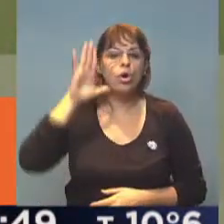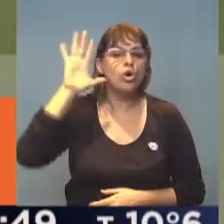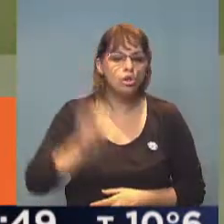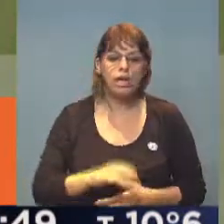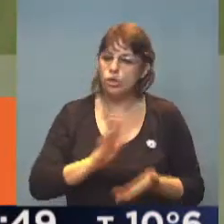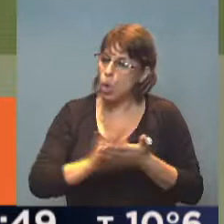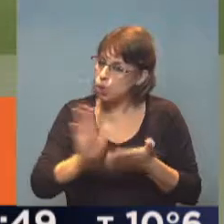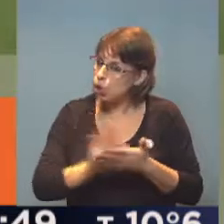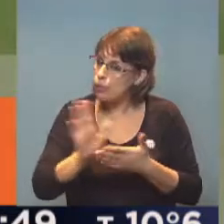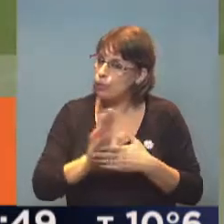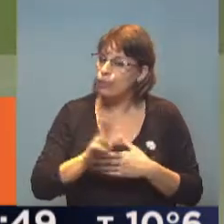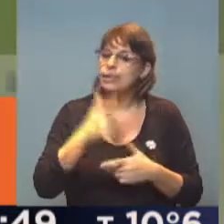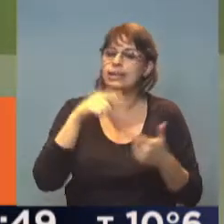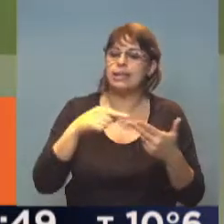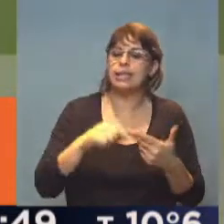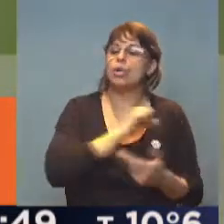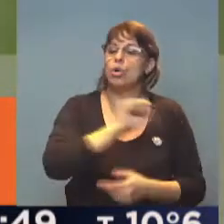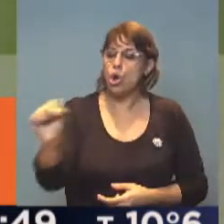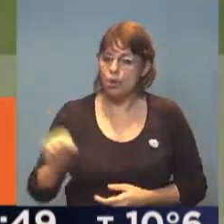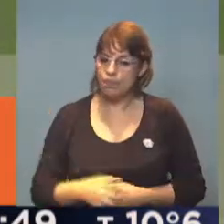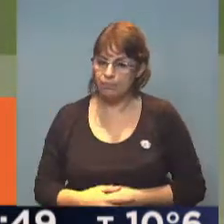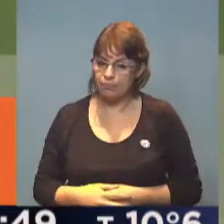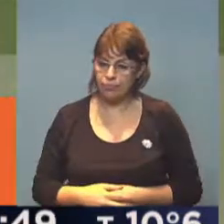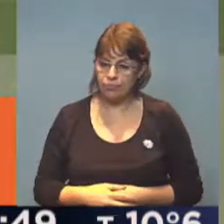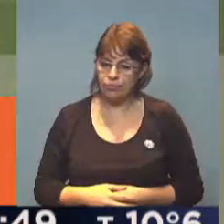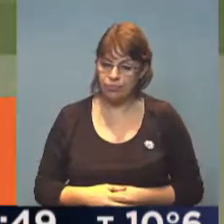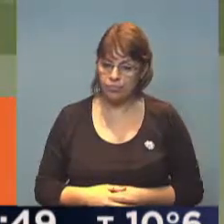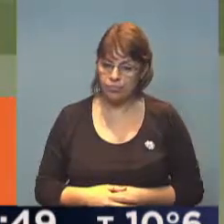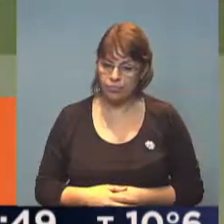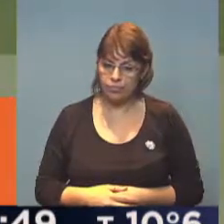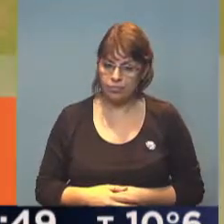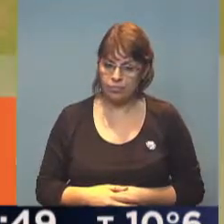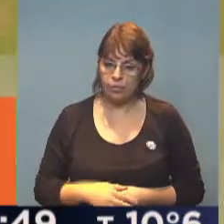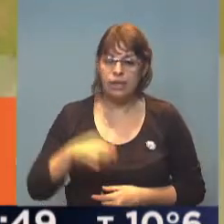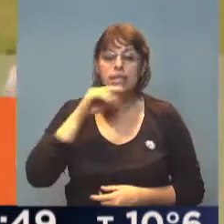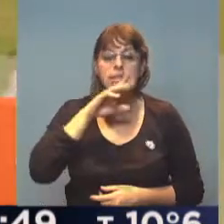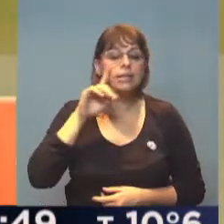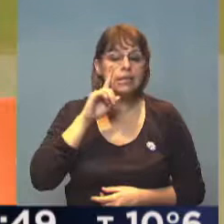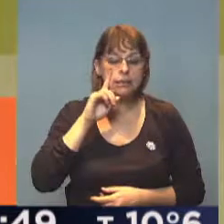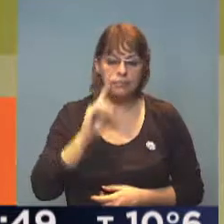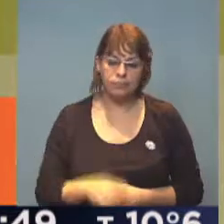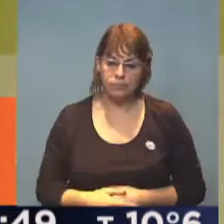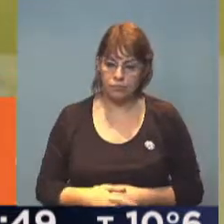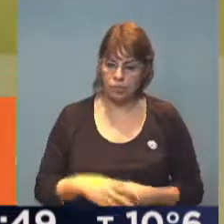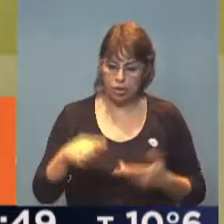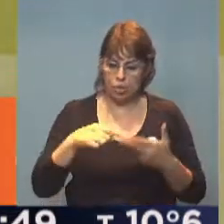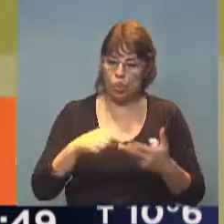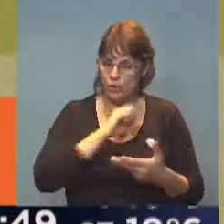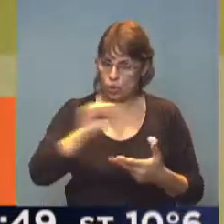González anotó el tercero. Y Leandro Chetti el